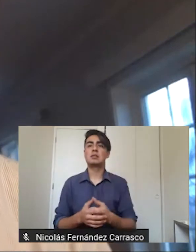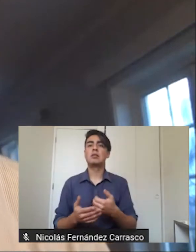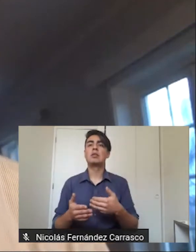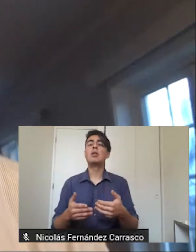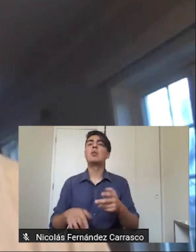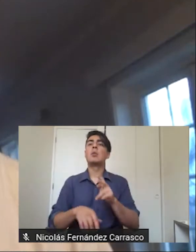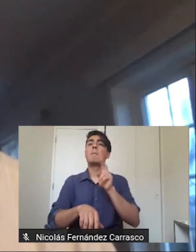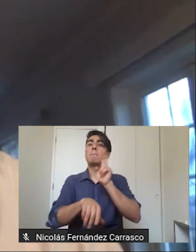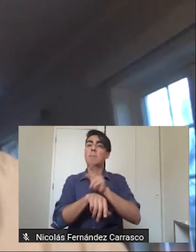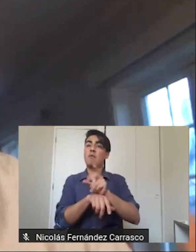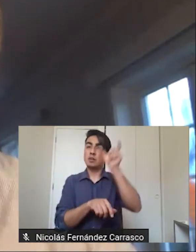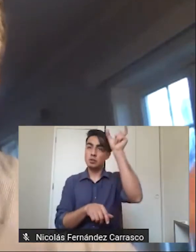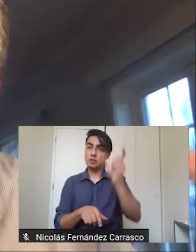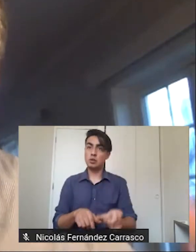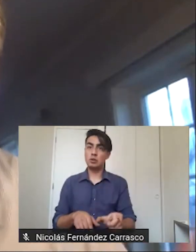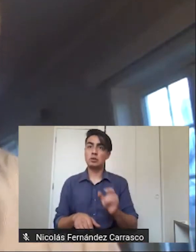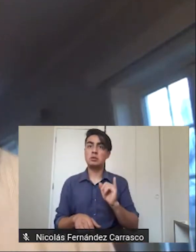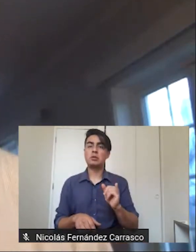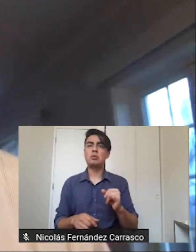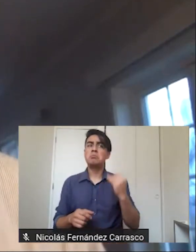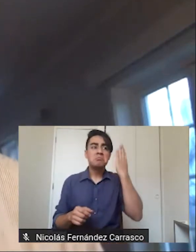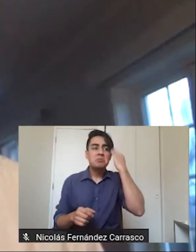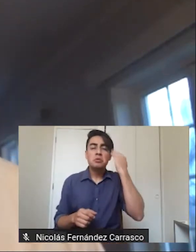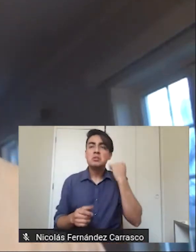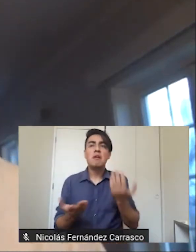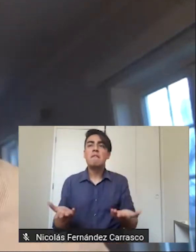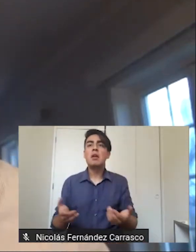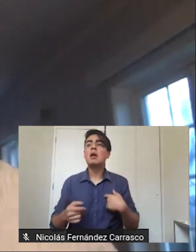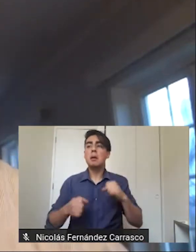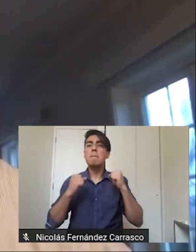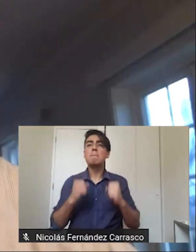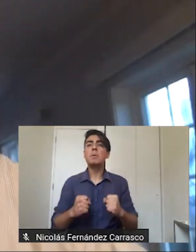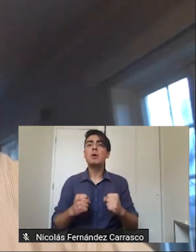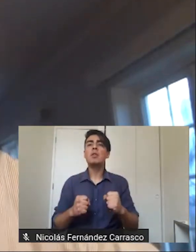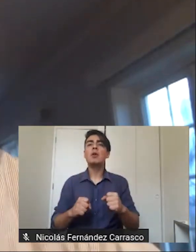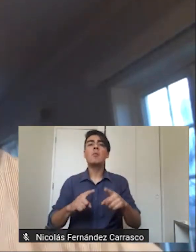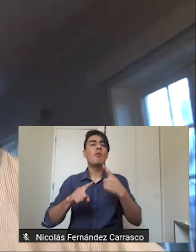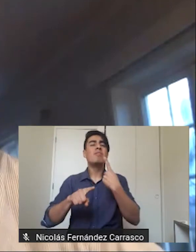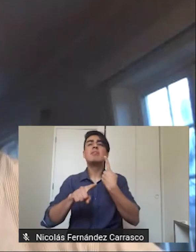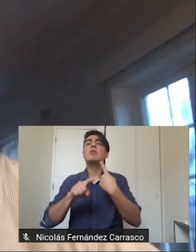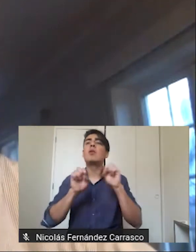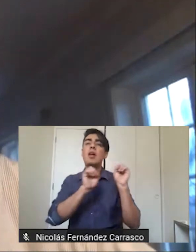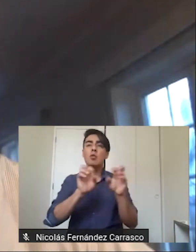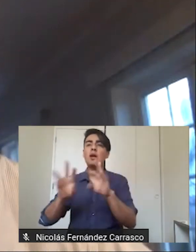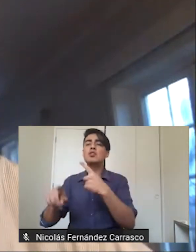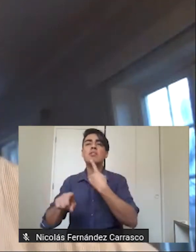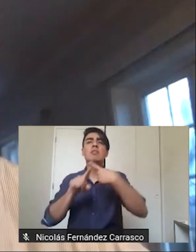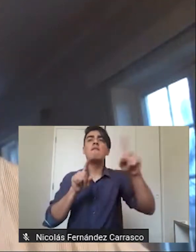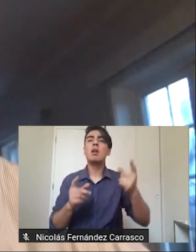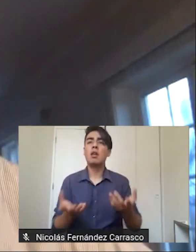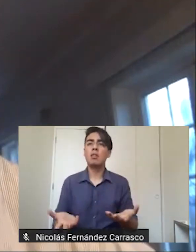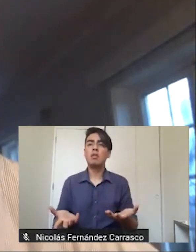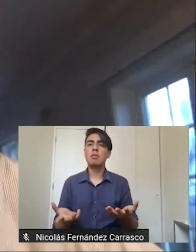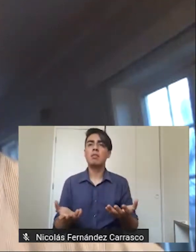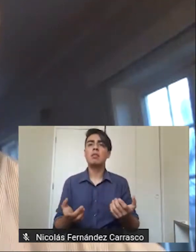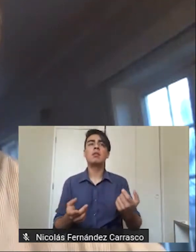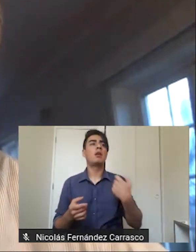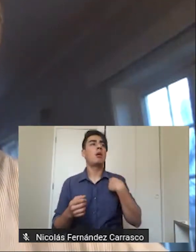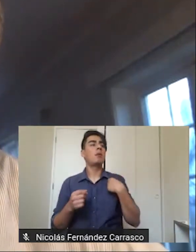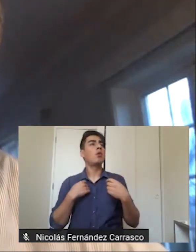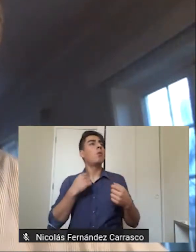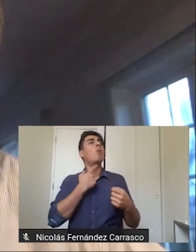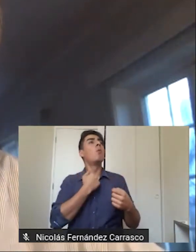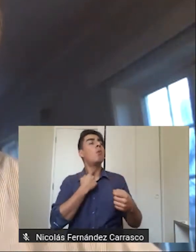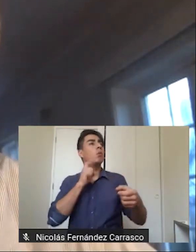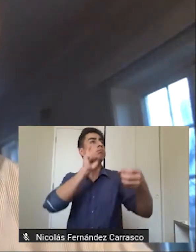profesor tenía una idea de que podía hacer otro tipo de educación y me enganchó totalmente.